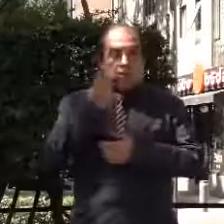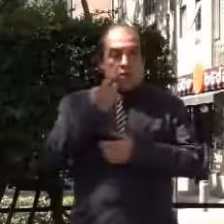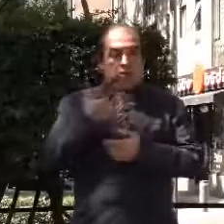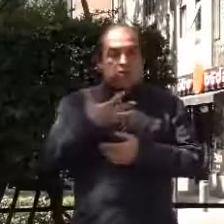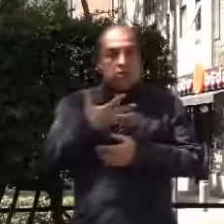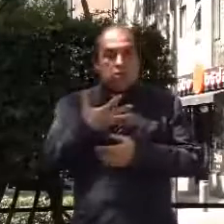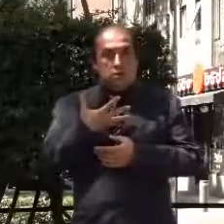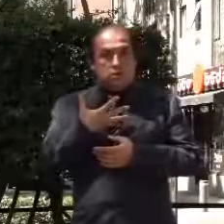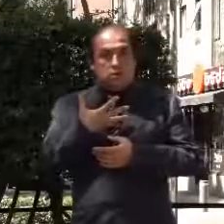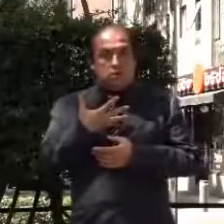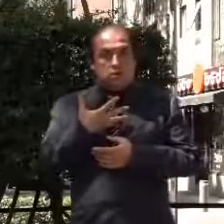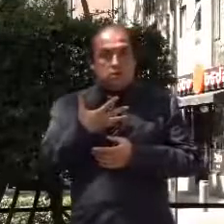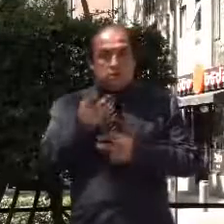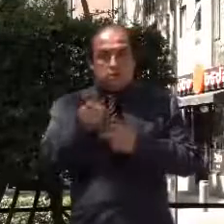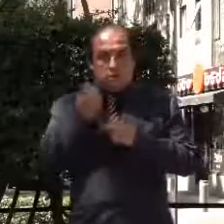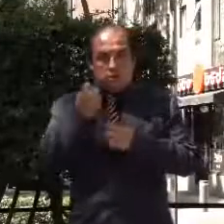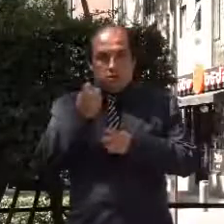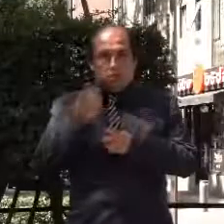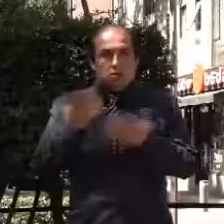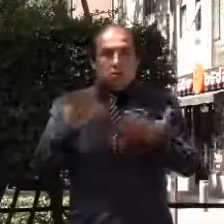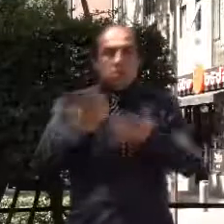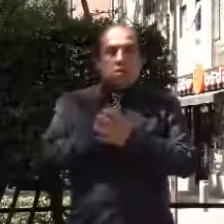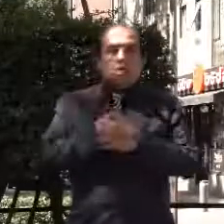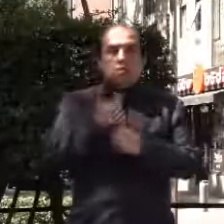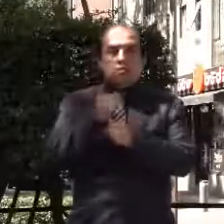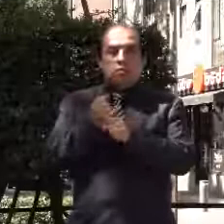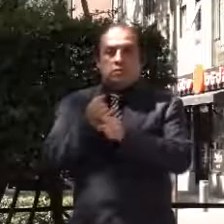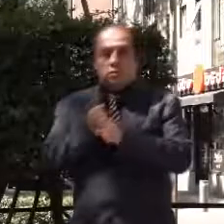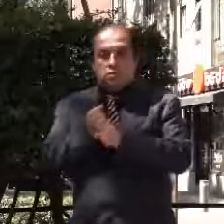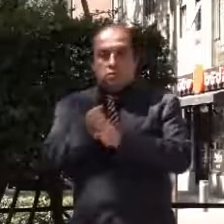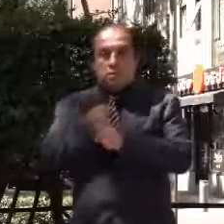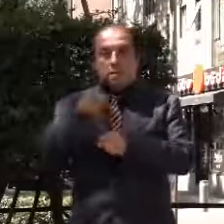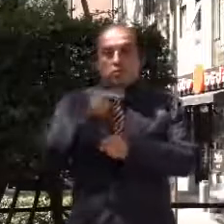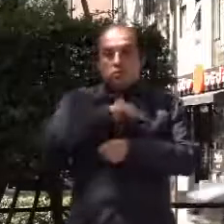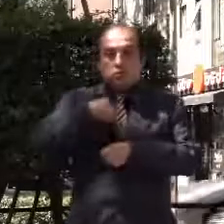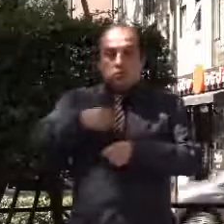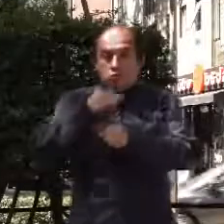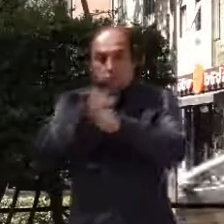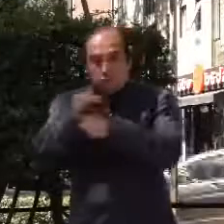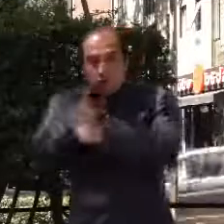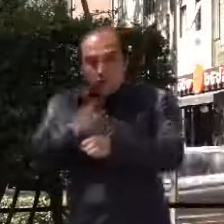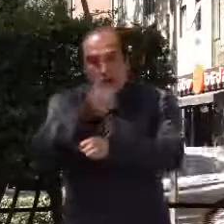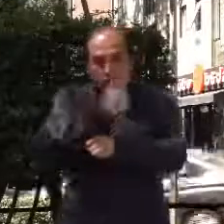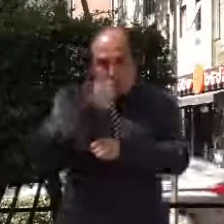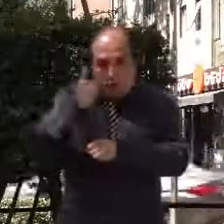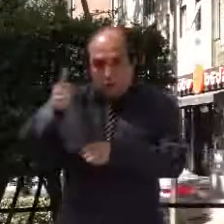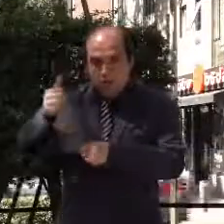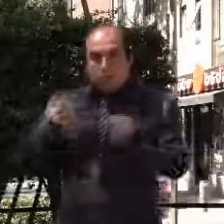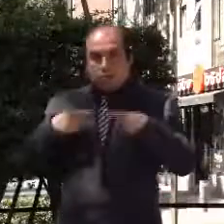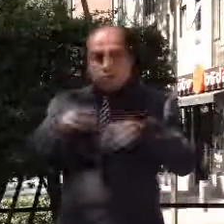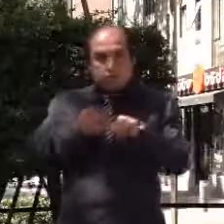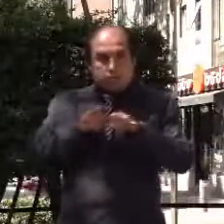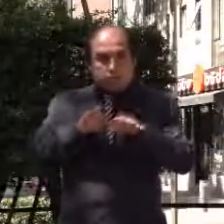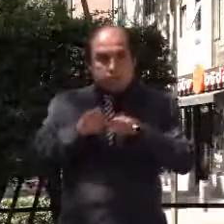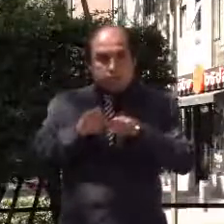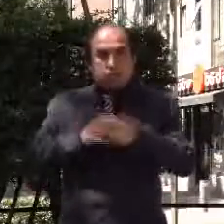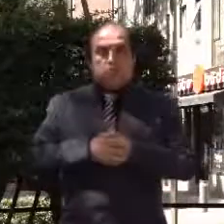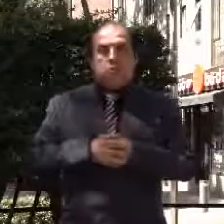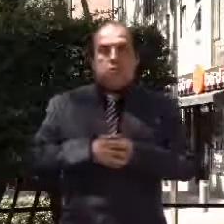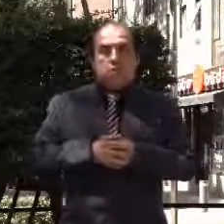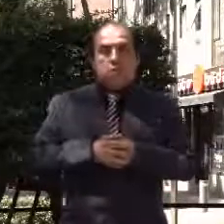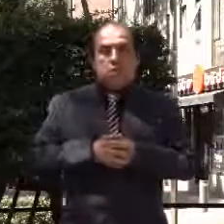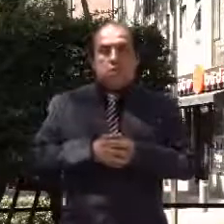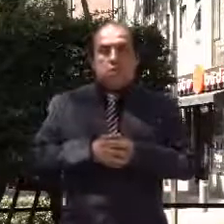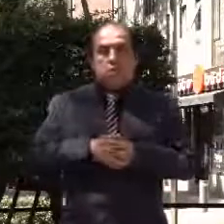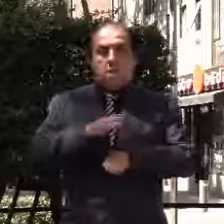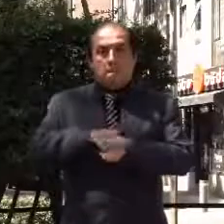y se hacen las detenciones correspondientes. Pero no es que estemos investigando a los servidores públicos para ver si tienen vínculo, sino más